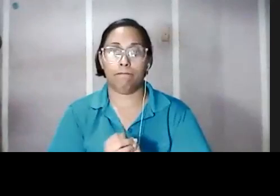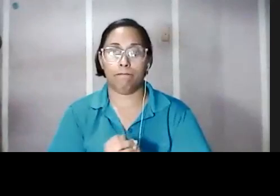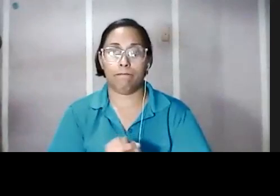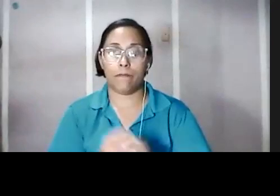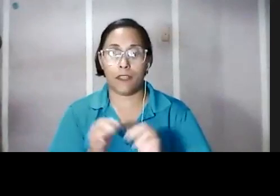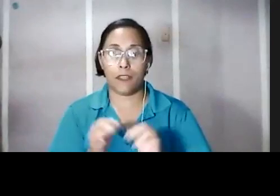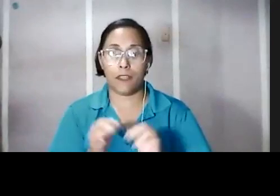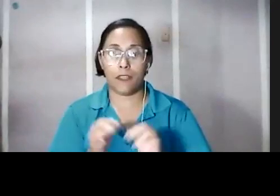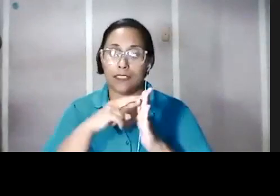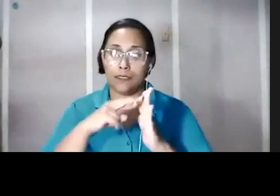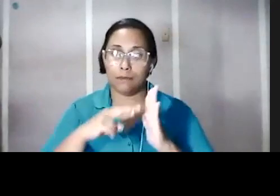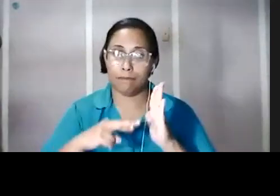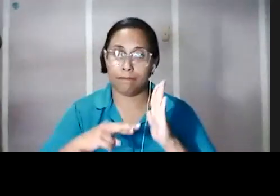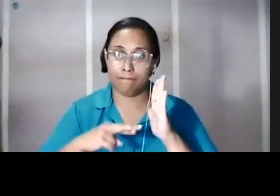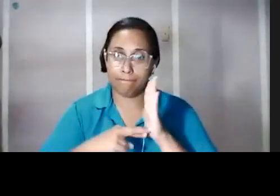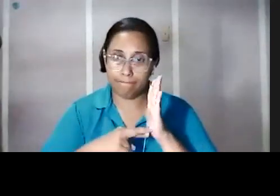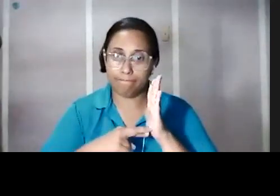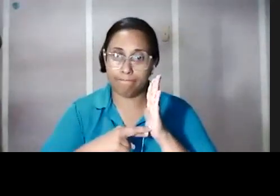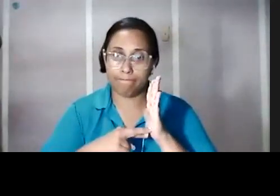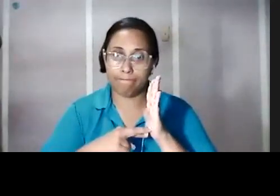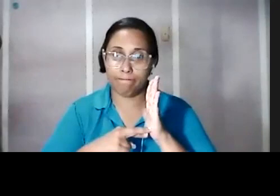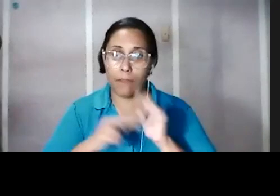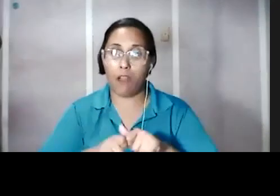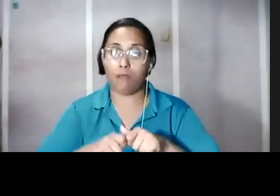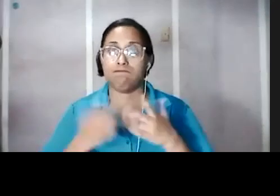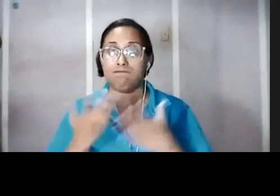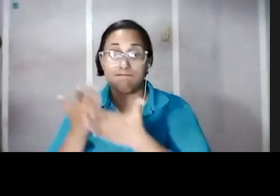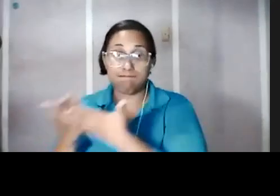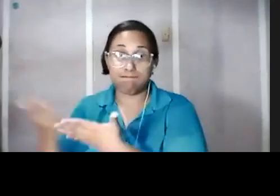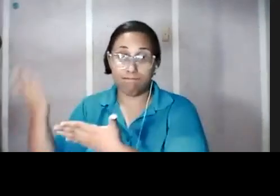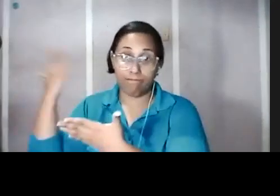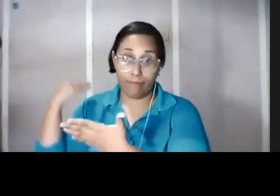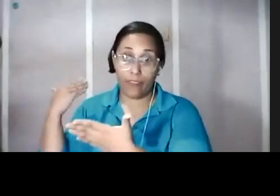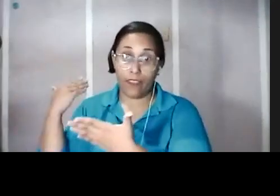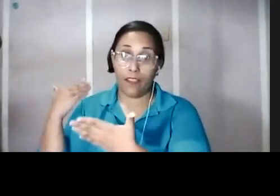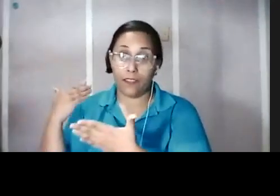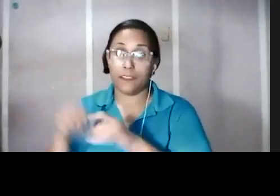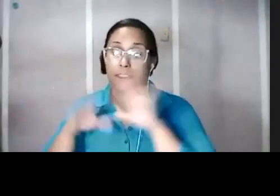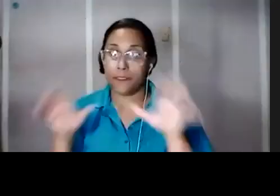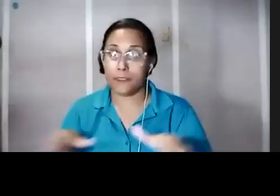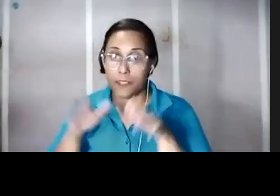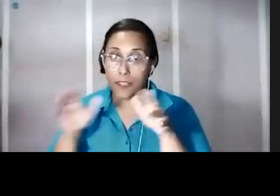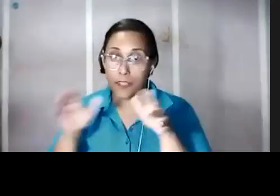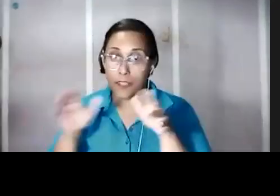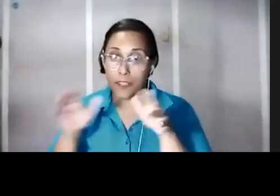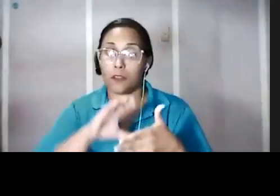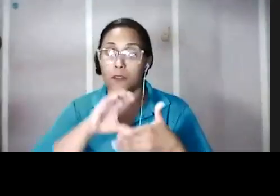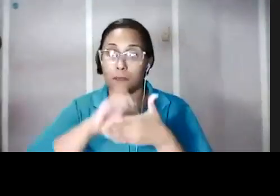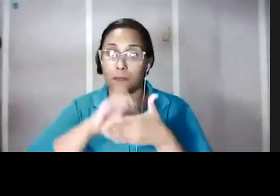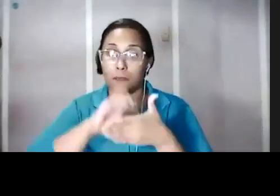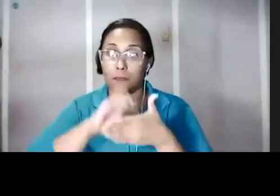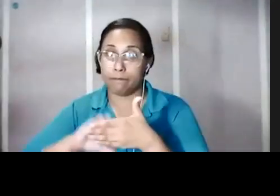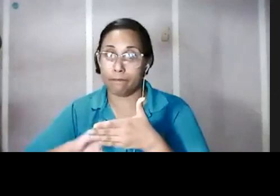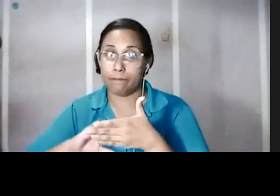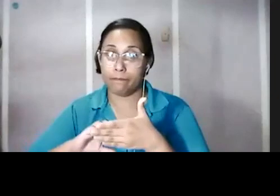reglamentada y con gran anticipación, lo que le restaba